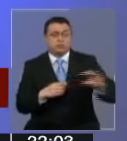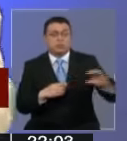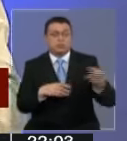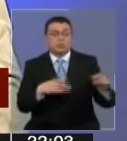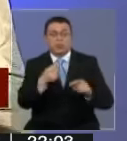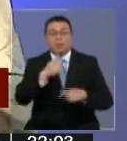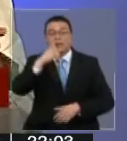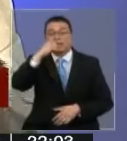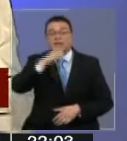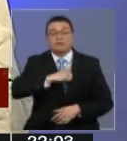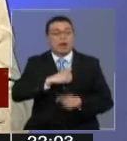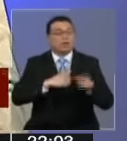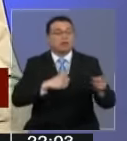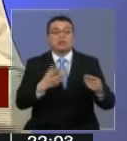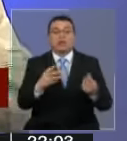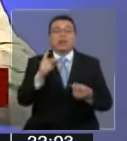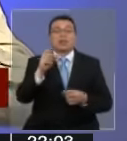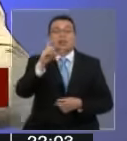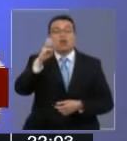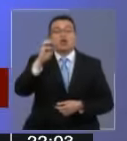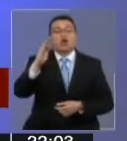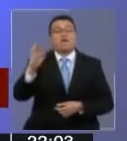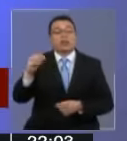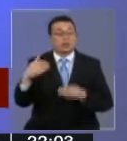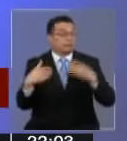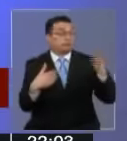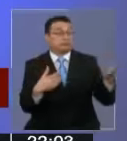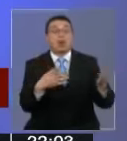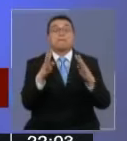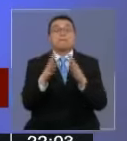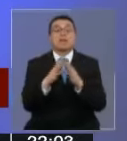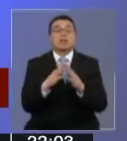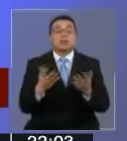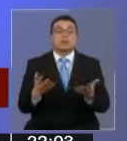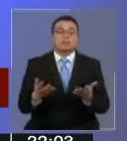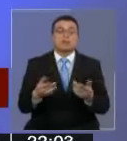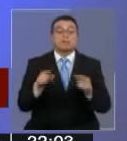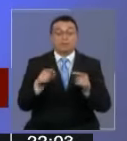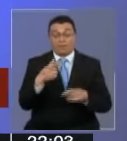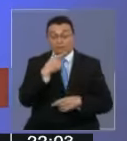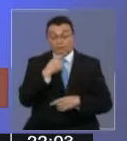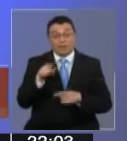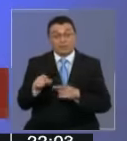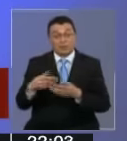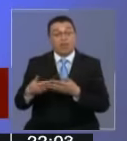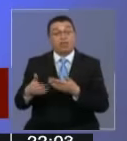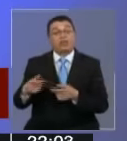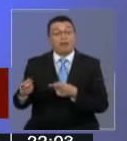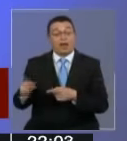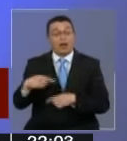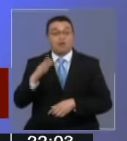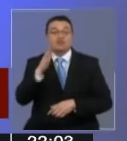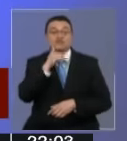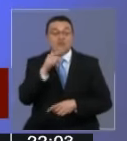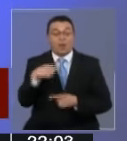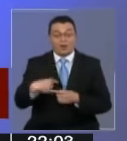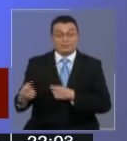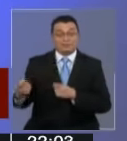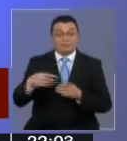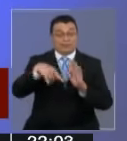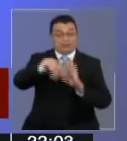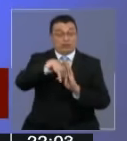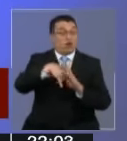aportes reservados del cobre al estamento militar. Pues bien, la billetera fácil efectivamente en este gobierno no existe para